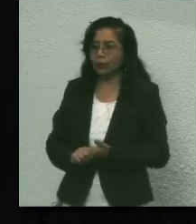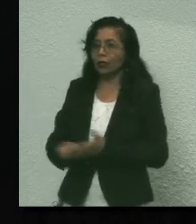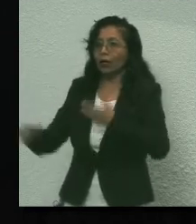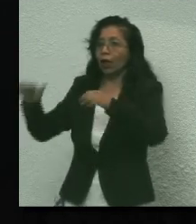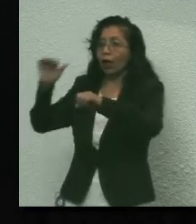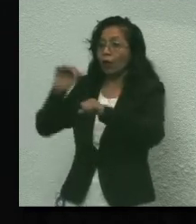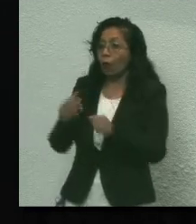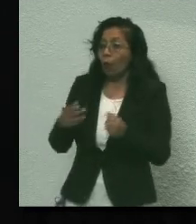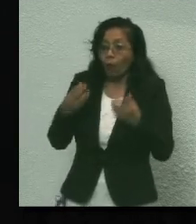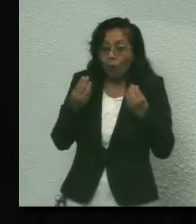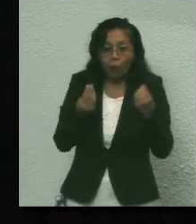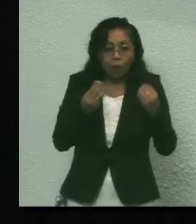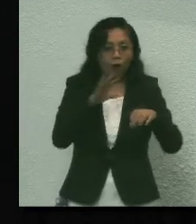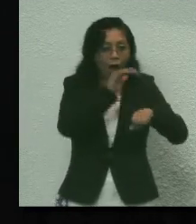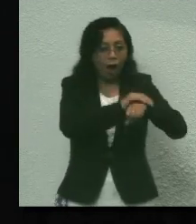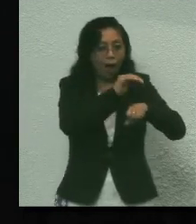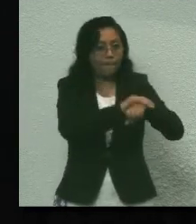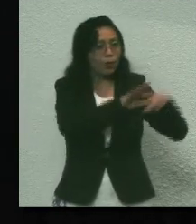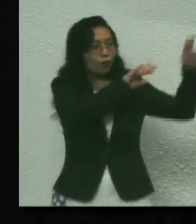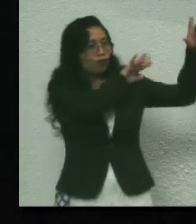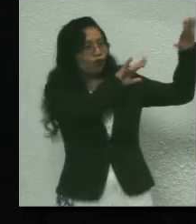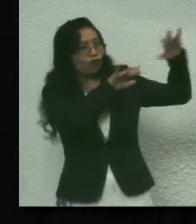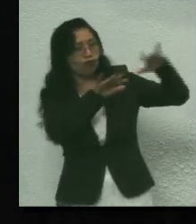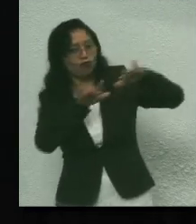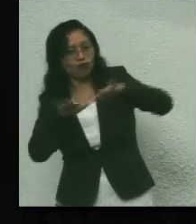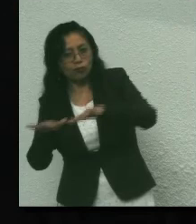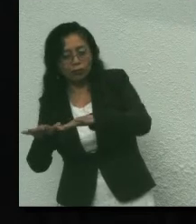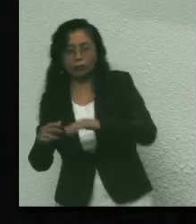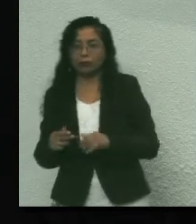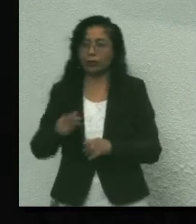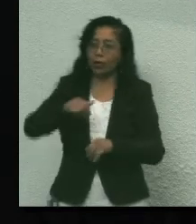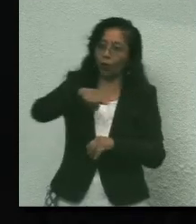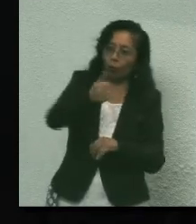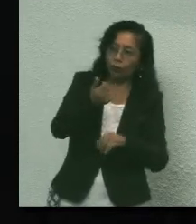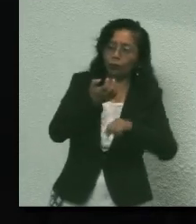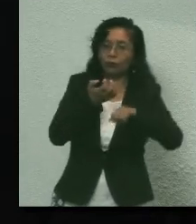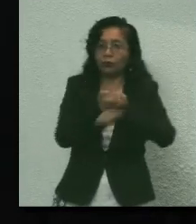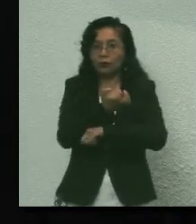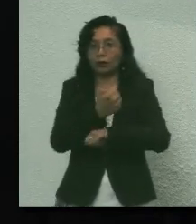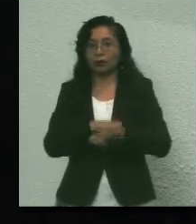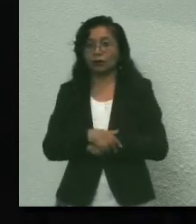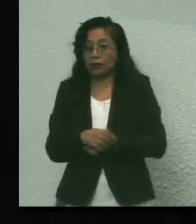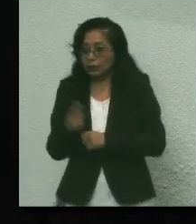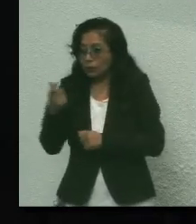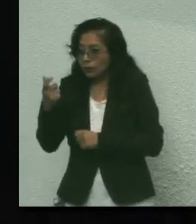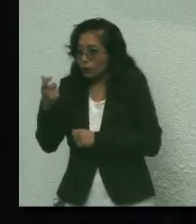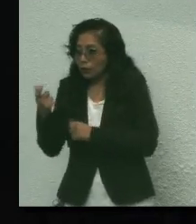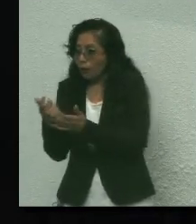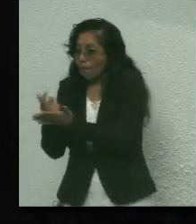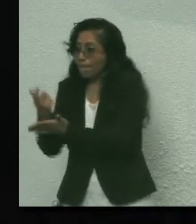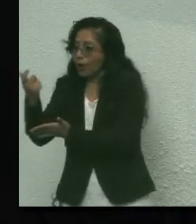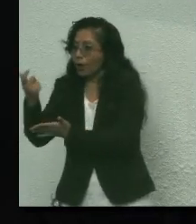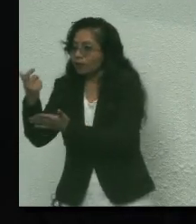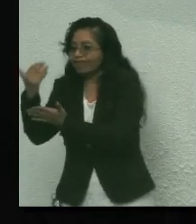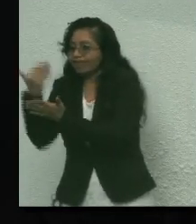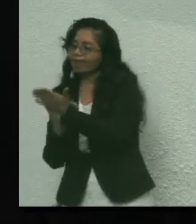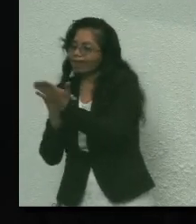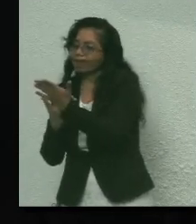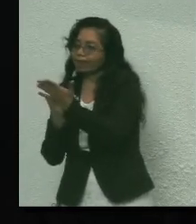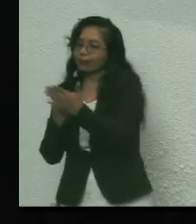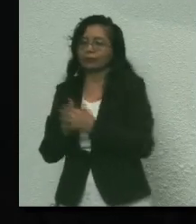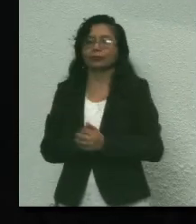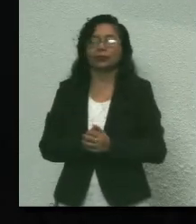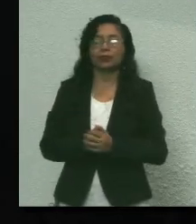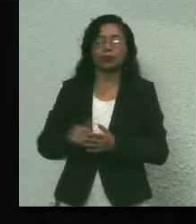venidos de fuera. Los recortes promovieron mover presupuestos a discreción y la distancia marcada por